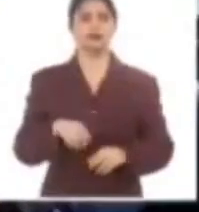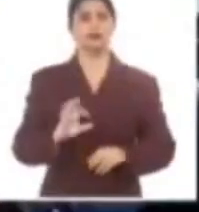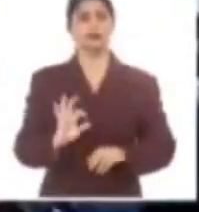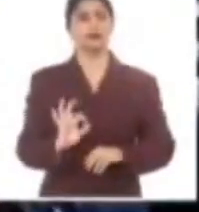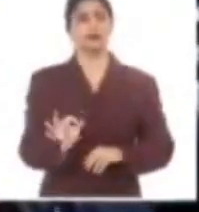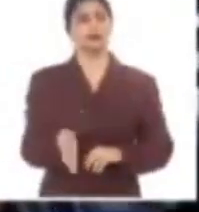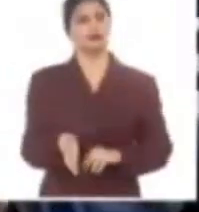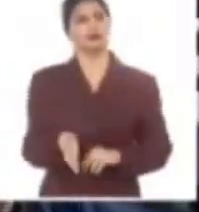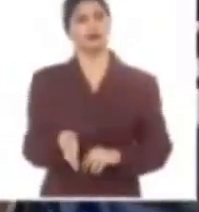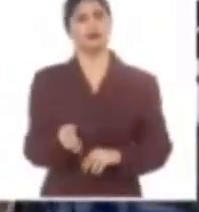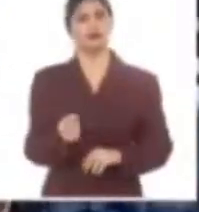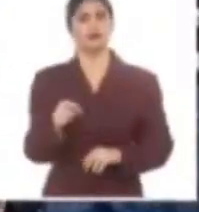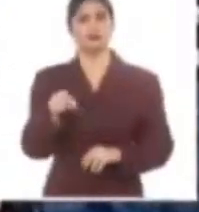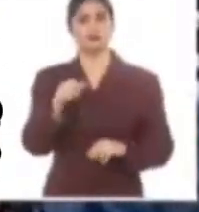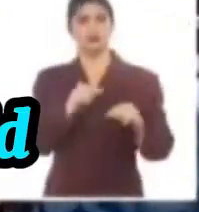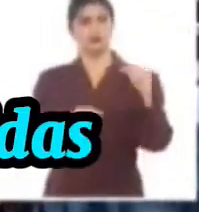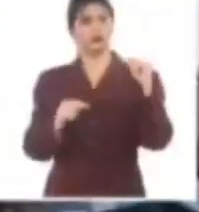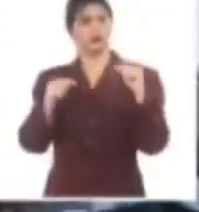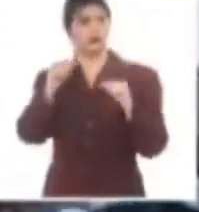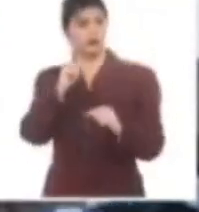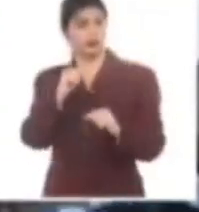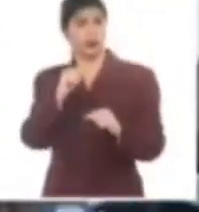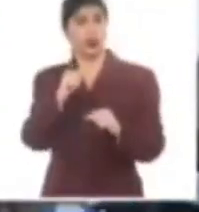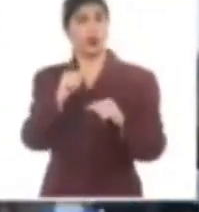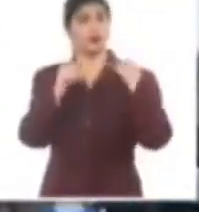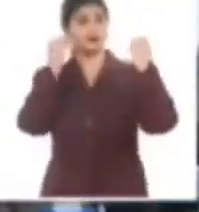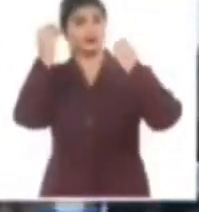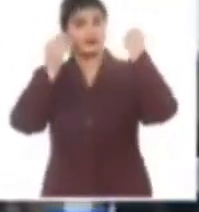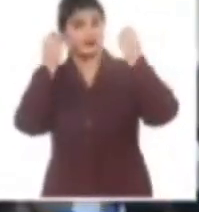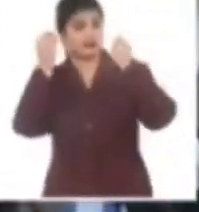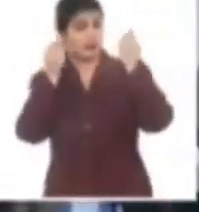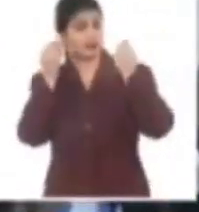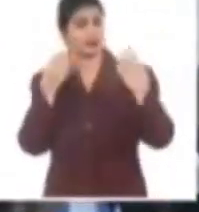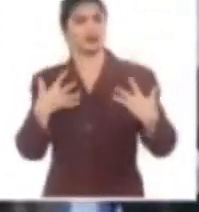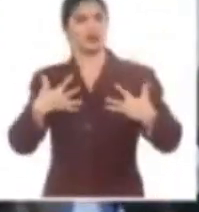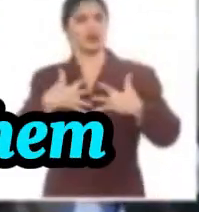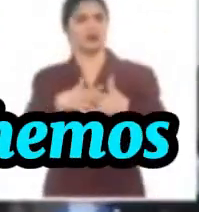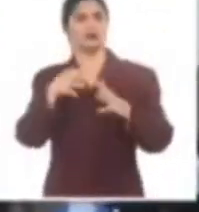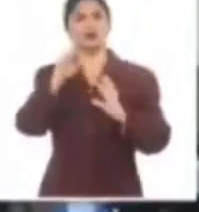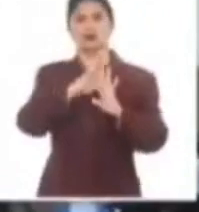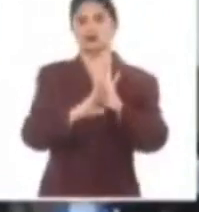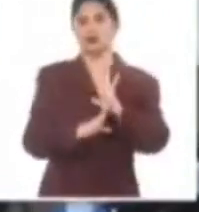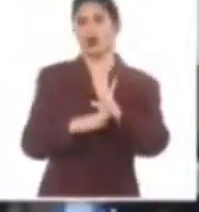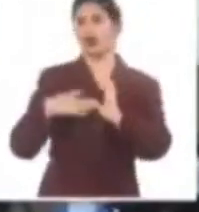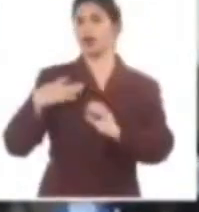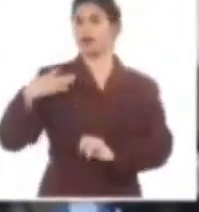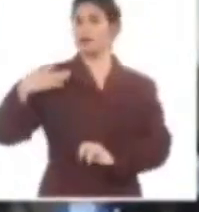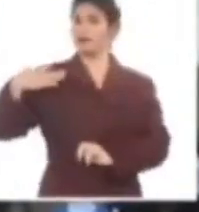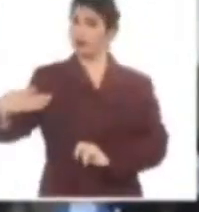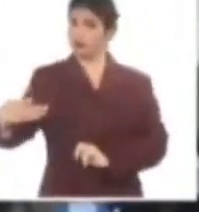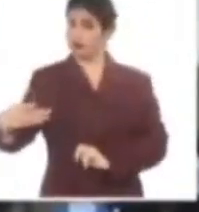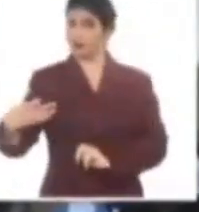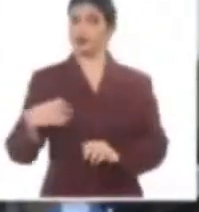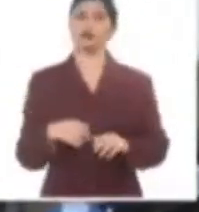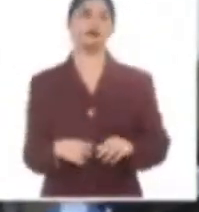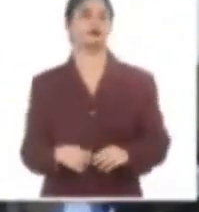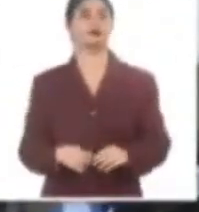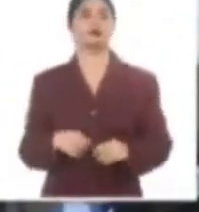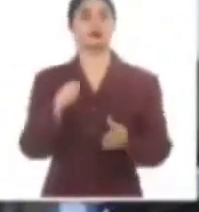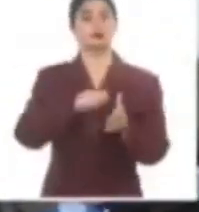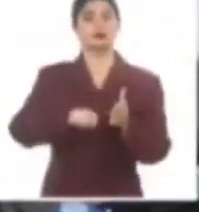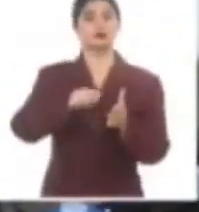sobre todo aquellas que están dirigidas a una de las acciones y proyecciones que hemos planteado desde el gobierno, que